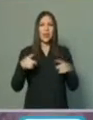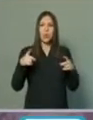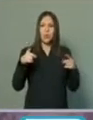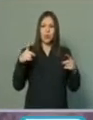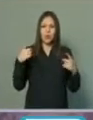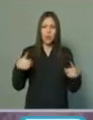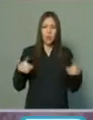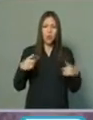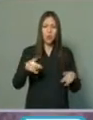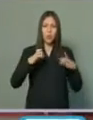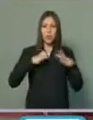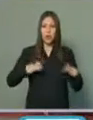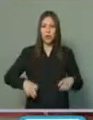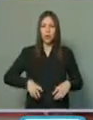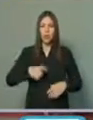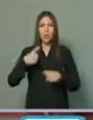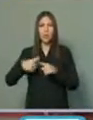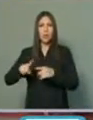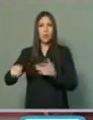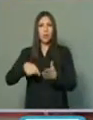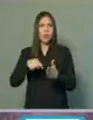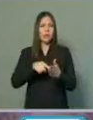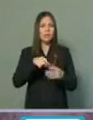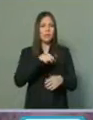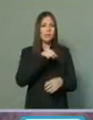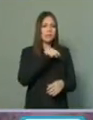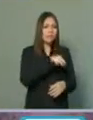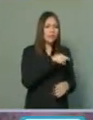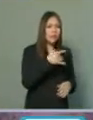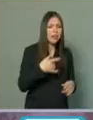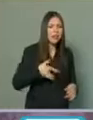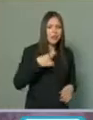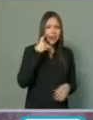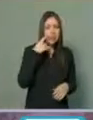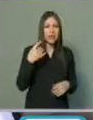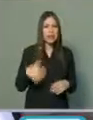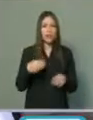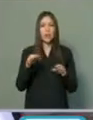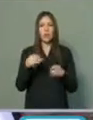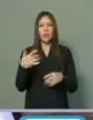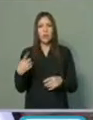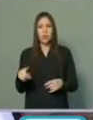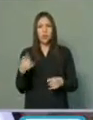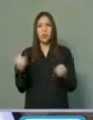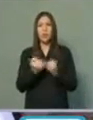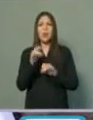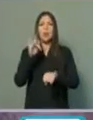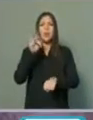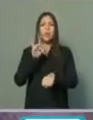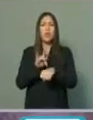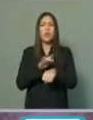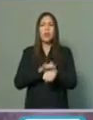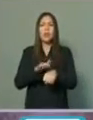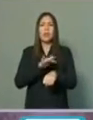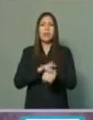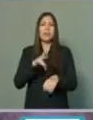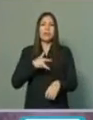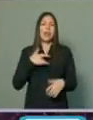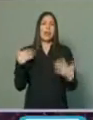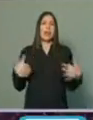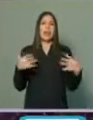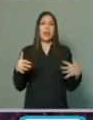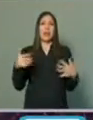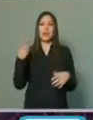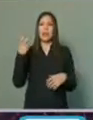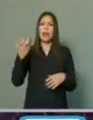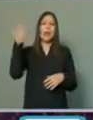ciertos puntos, y que consistían en un dolor importante, pero también acompañado de una hipersensibilidad. Es decir, situaciones que